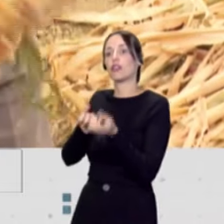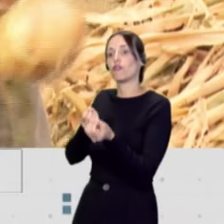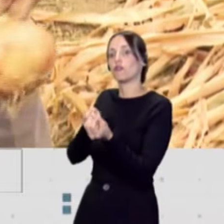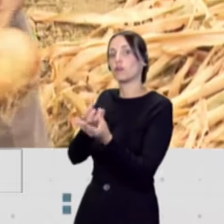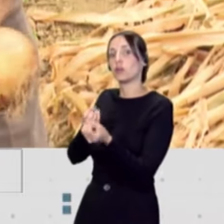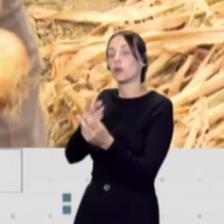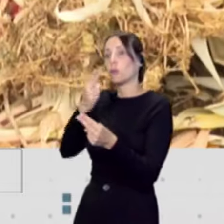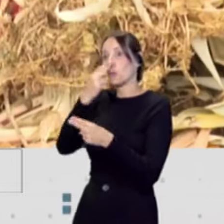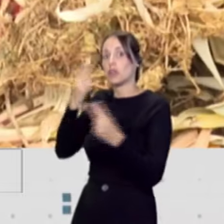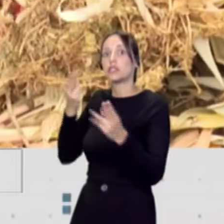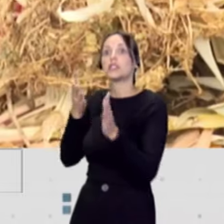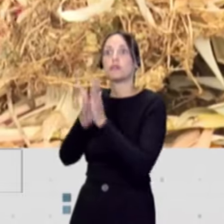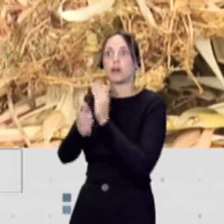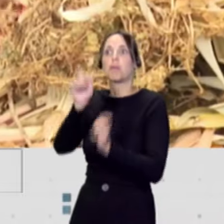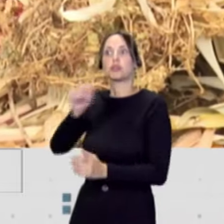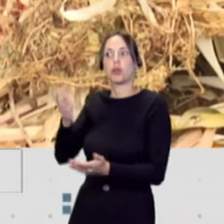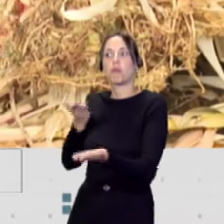propuestas.